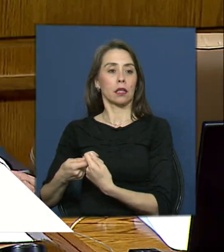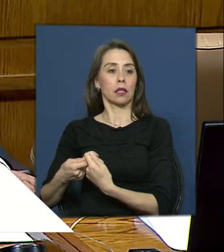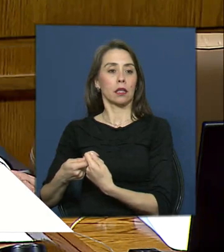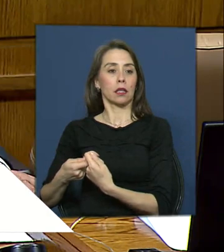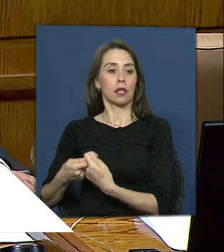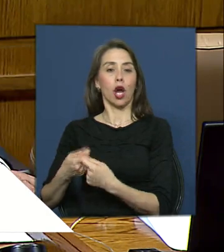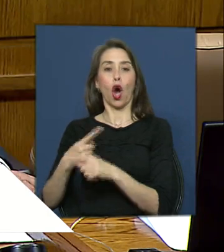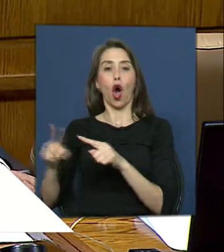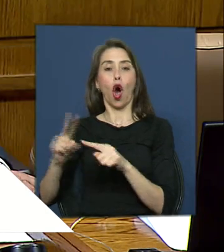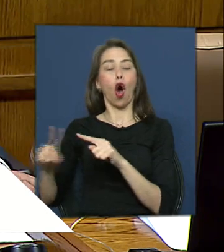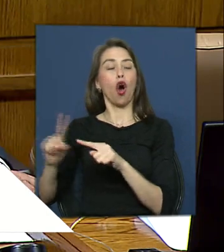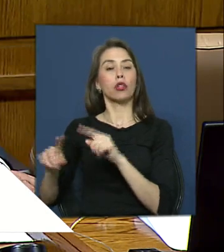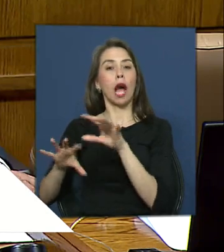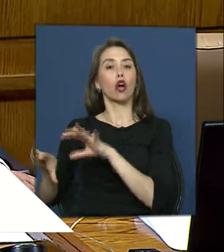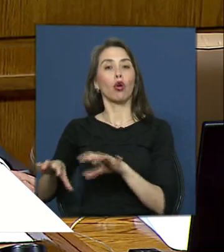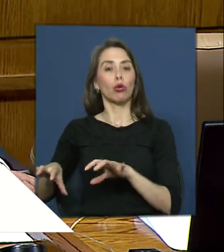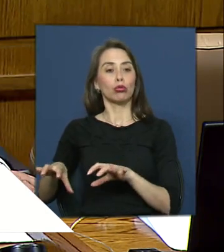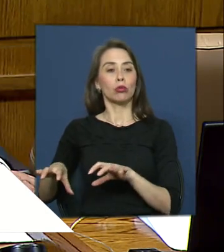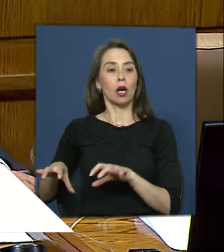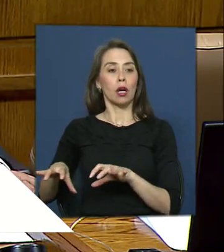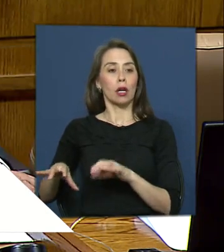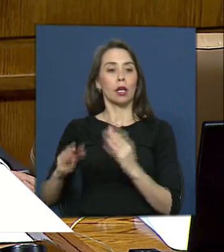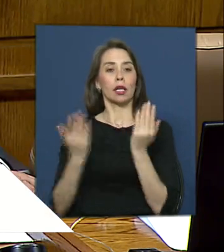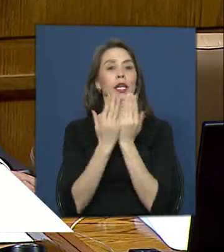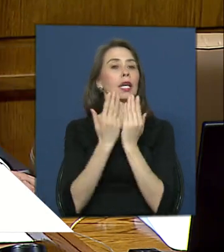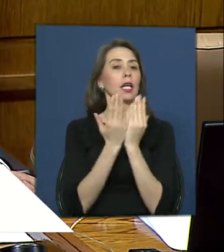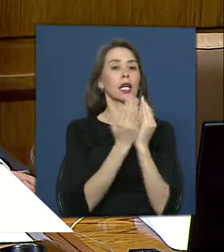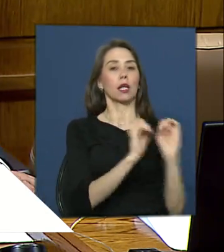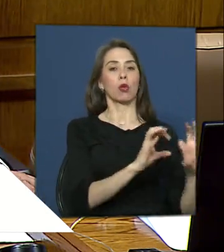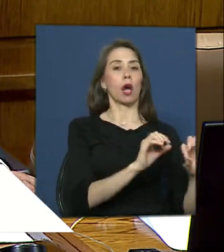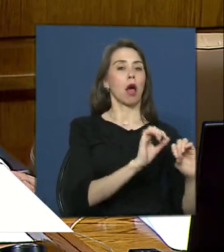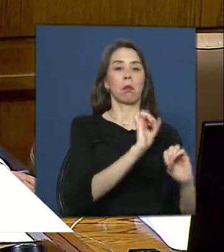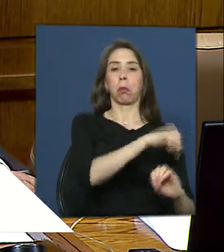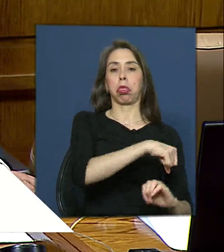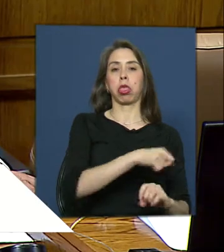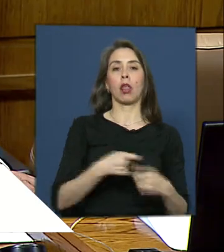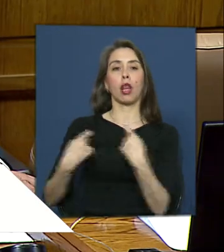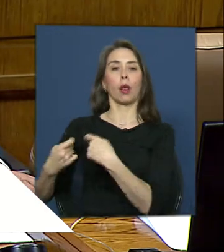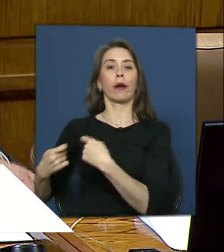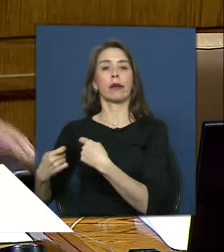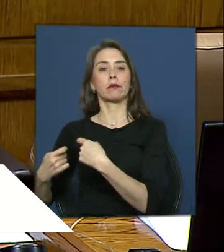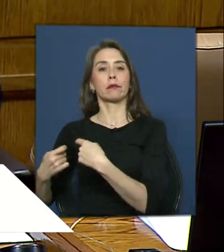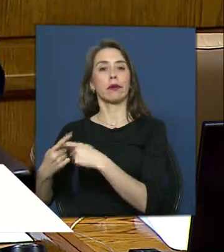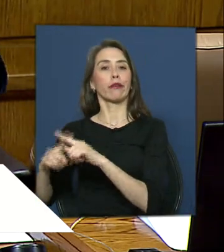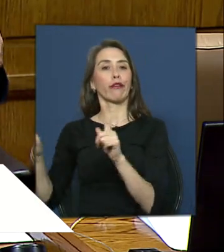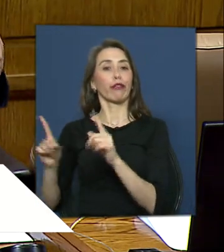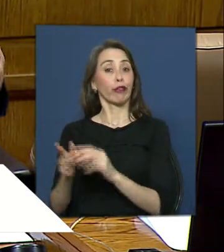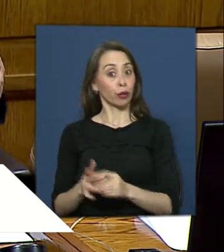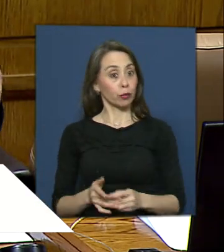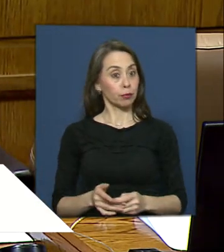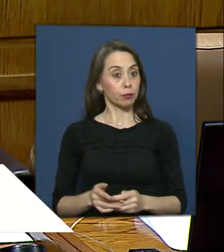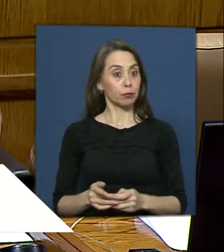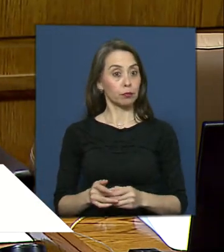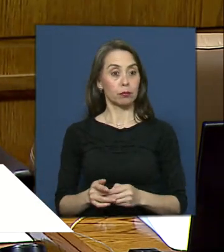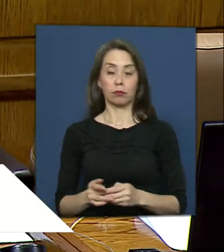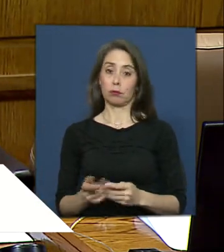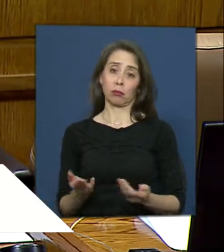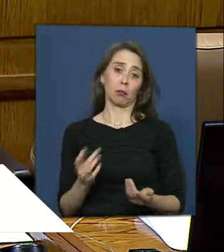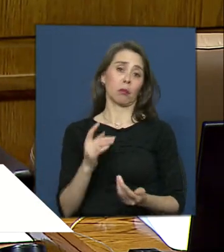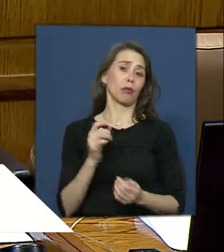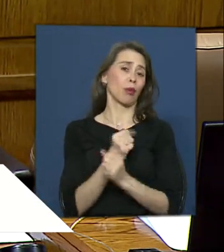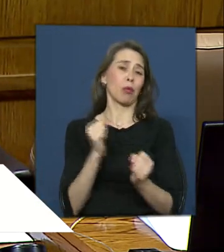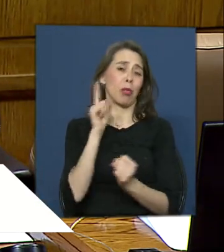inversiones distintas al hecho educativo. Eso es. Y eso es